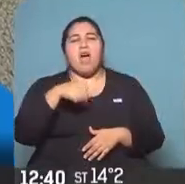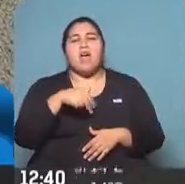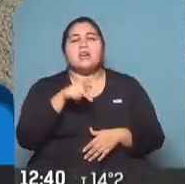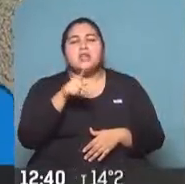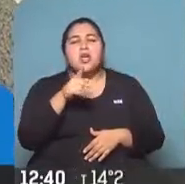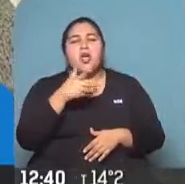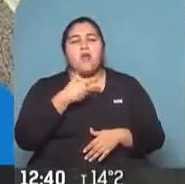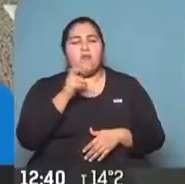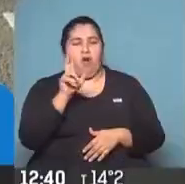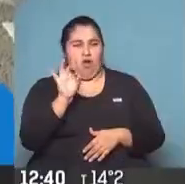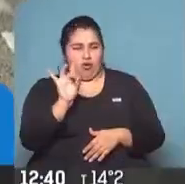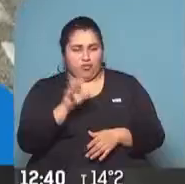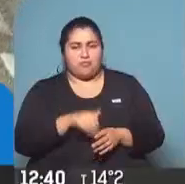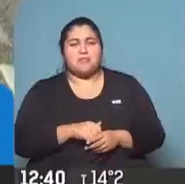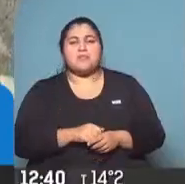sí no